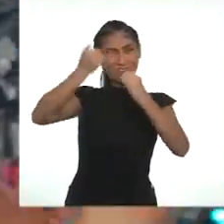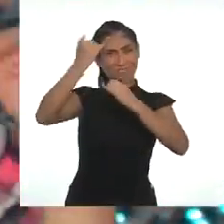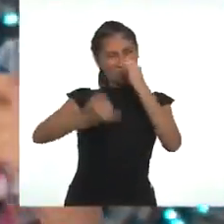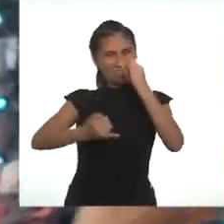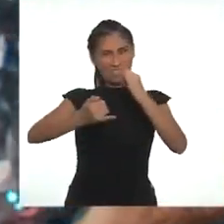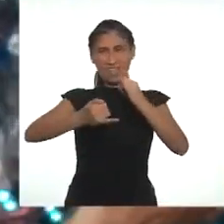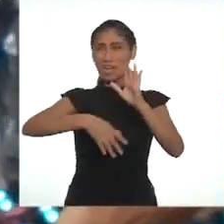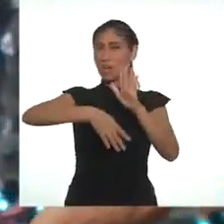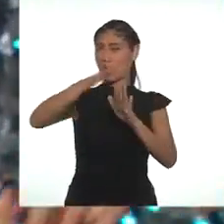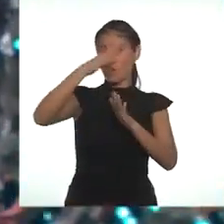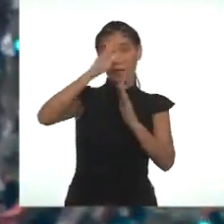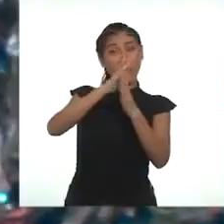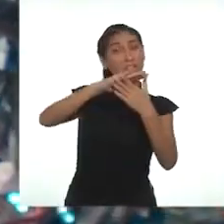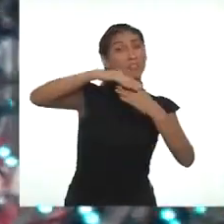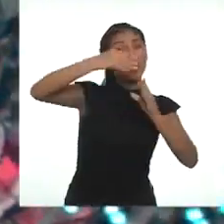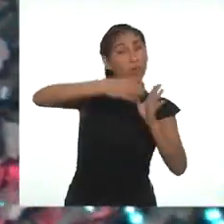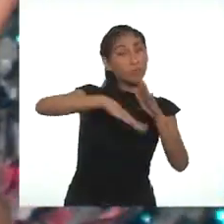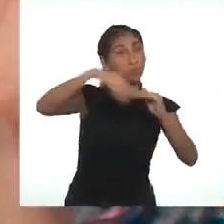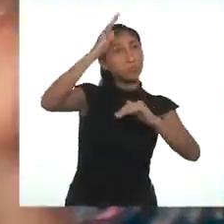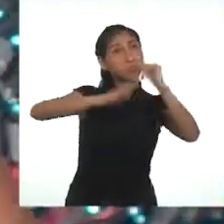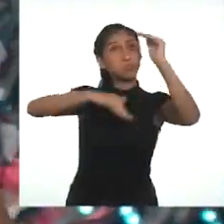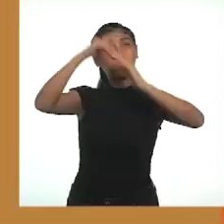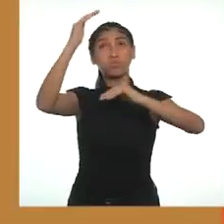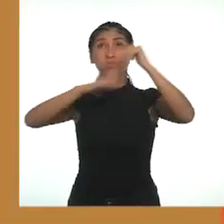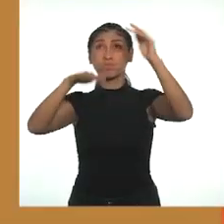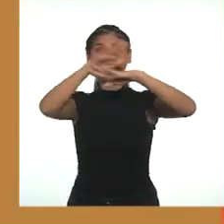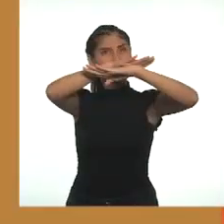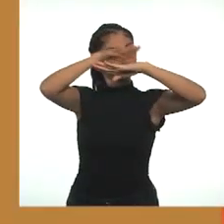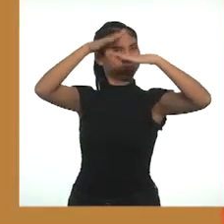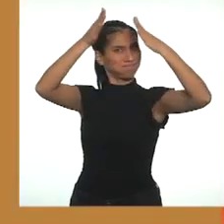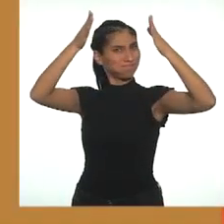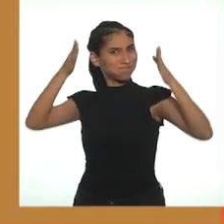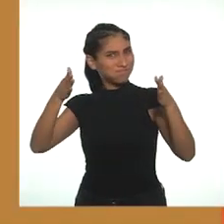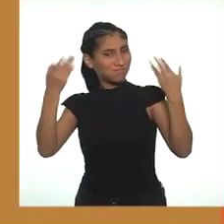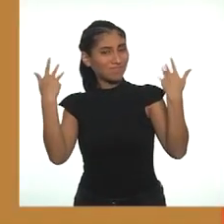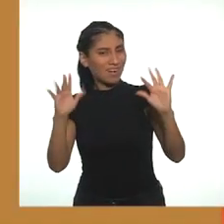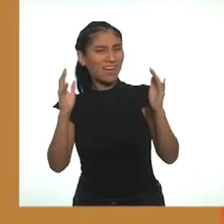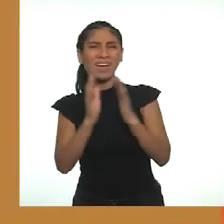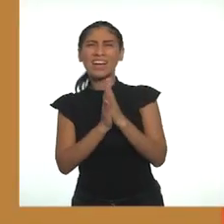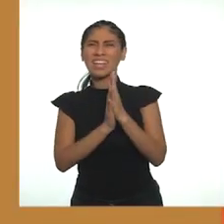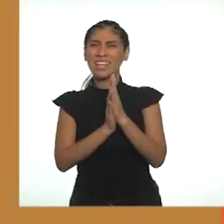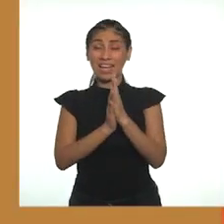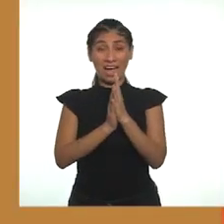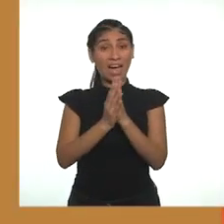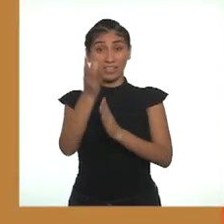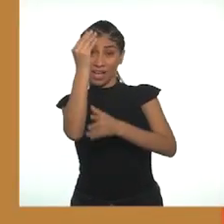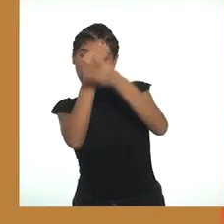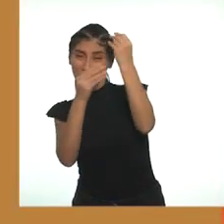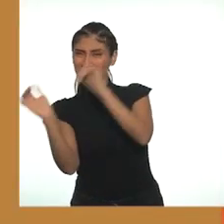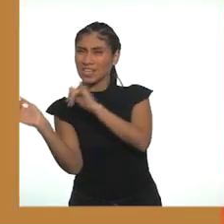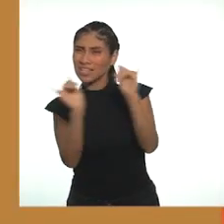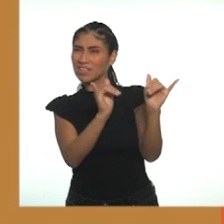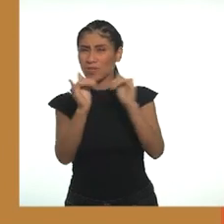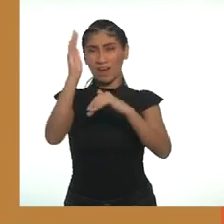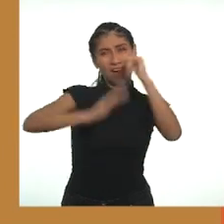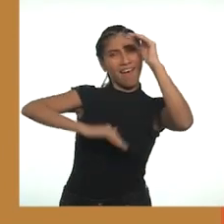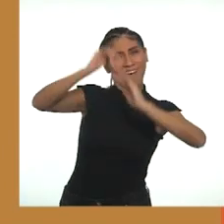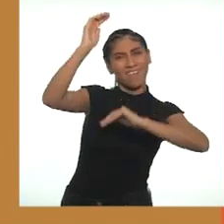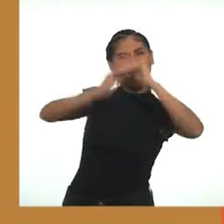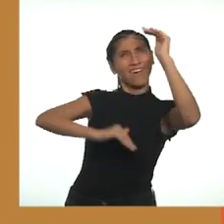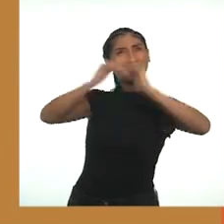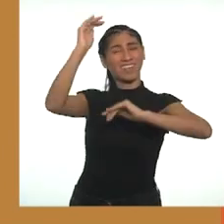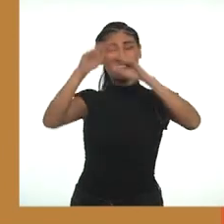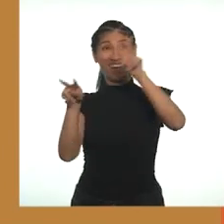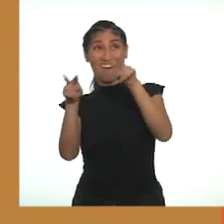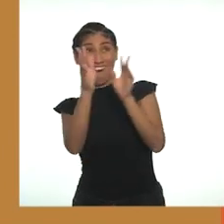las partes más ligeras o las que van más arriba. Aprender se parece a construir una casa. Lo imaginas